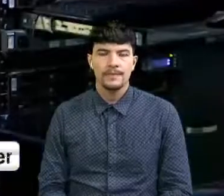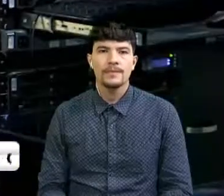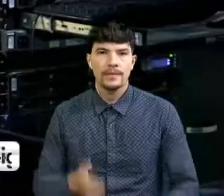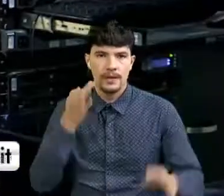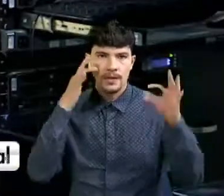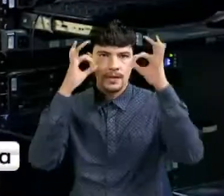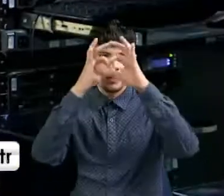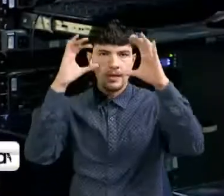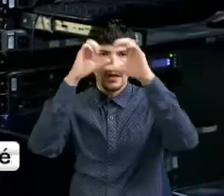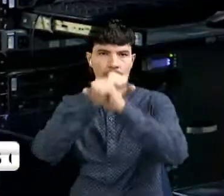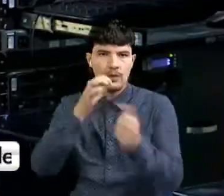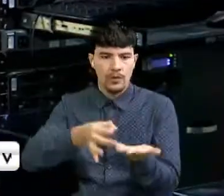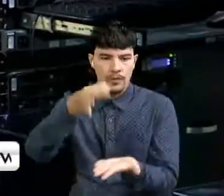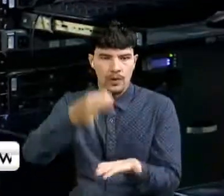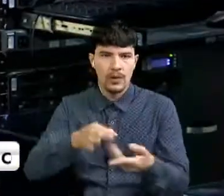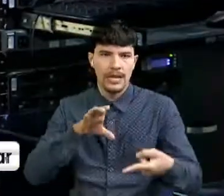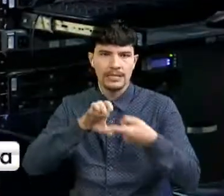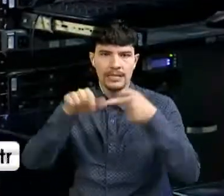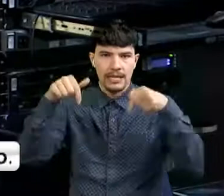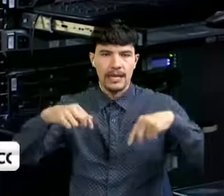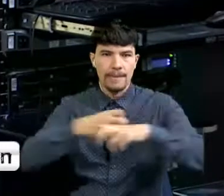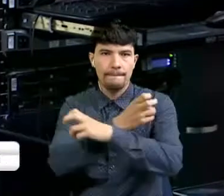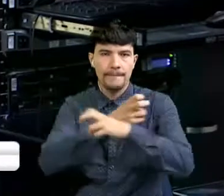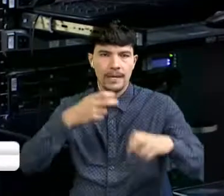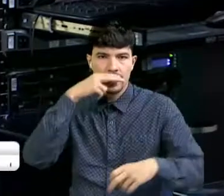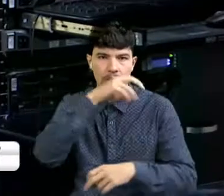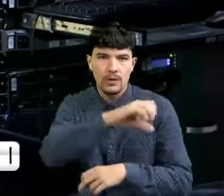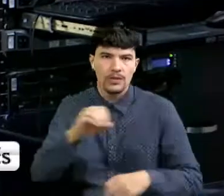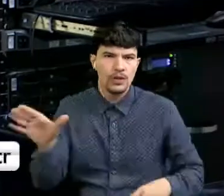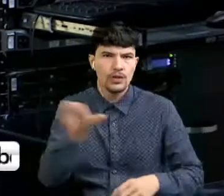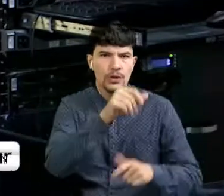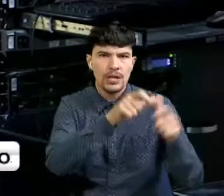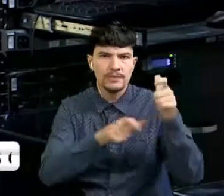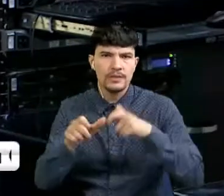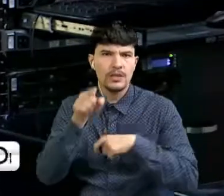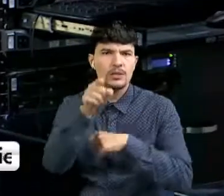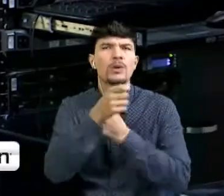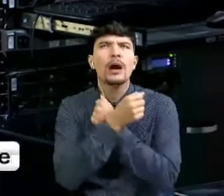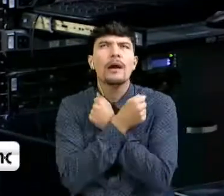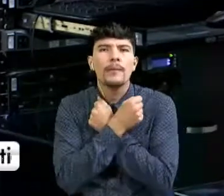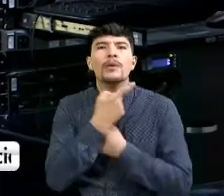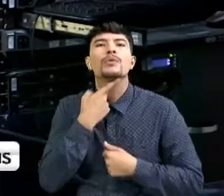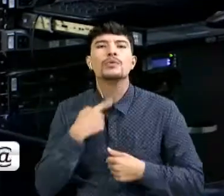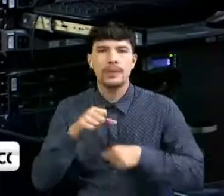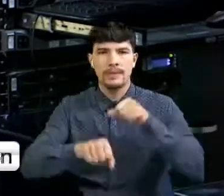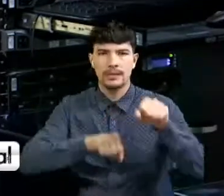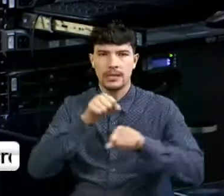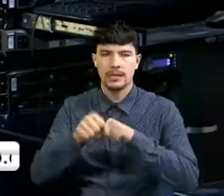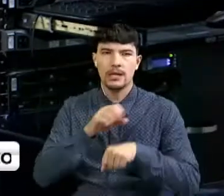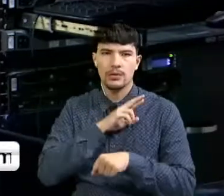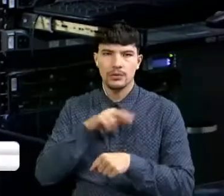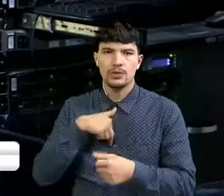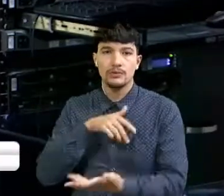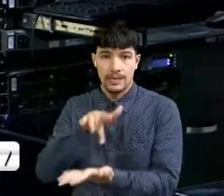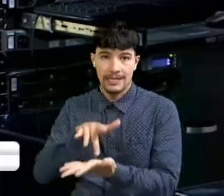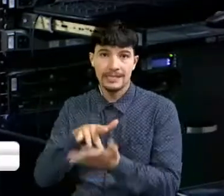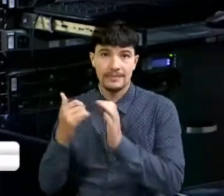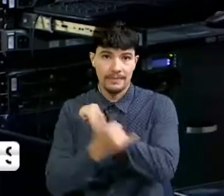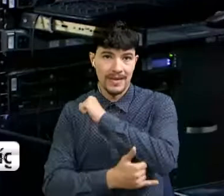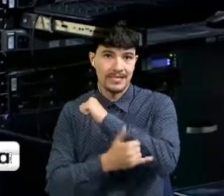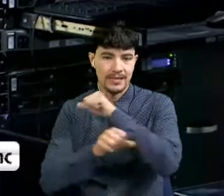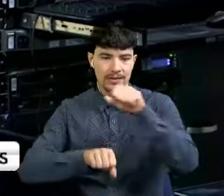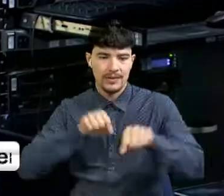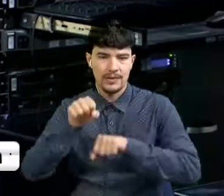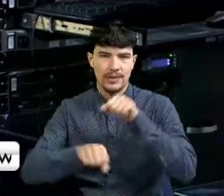El ente nocturno cumplió una cita en el Parque de los Niños con todas las personas amantes de la bicicleta. Estuvimos en el ciclopaseo que organizó